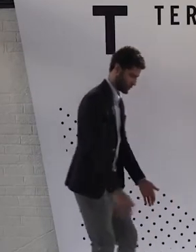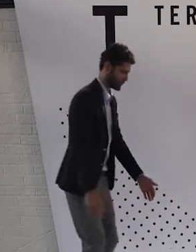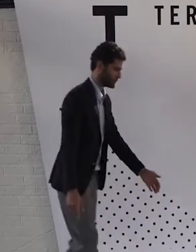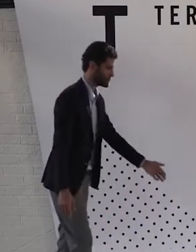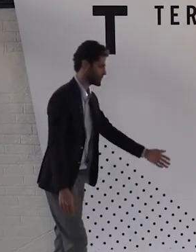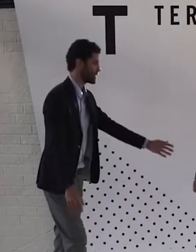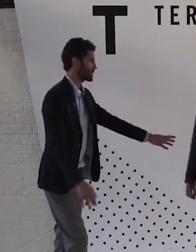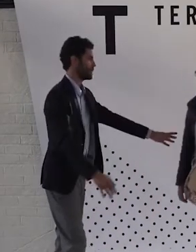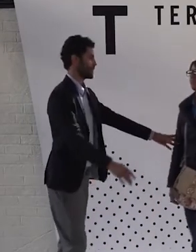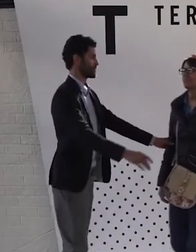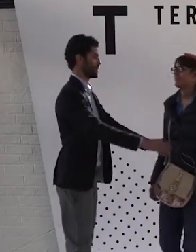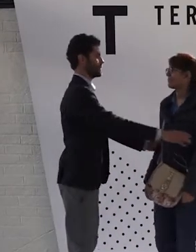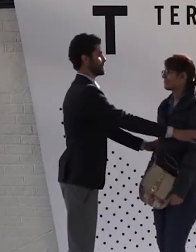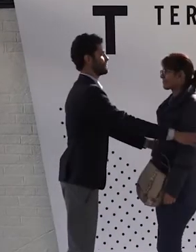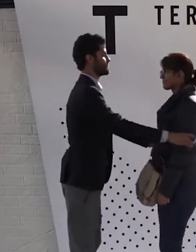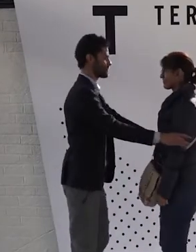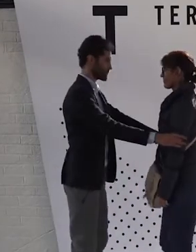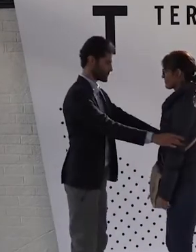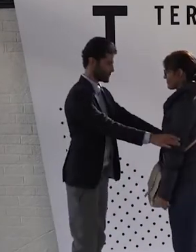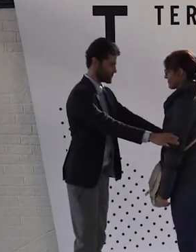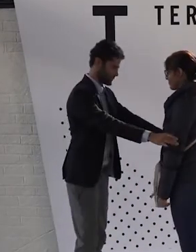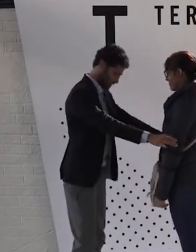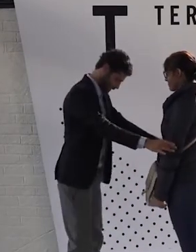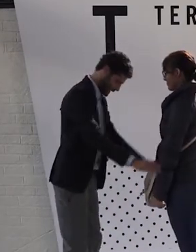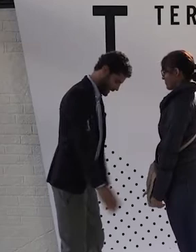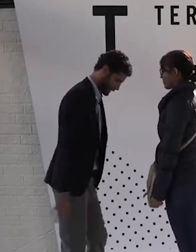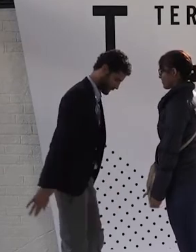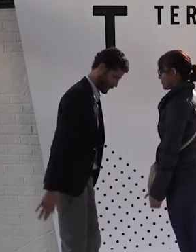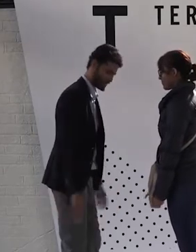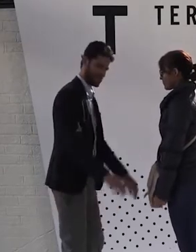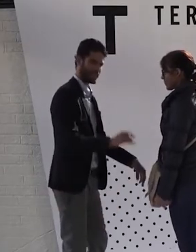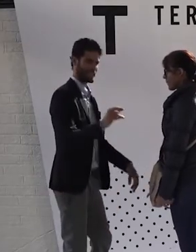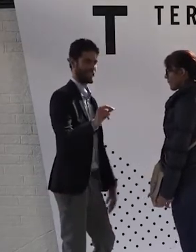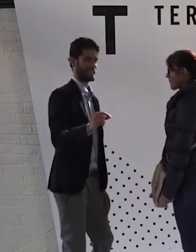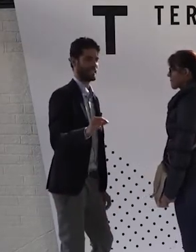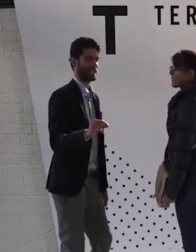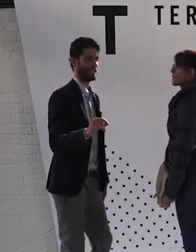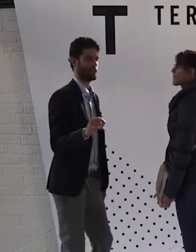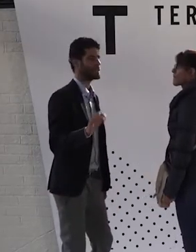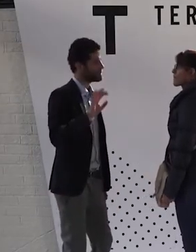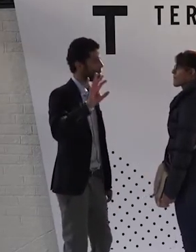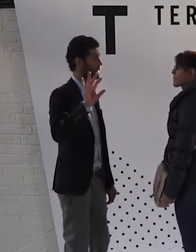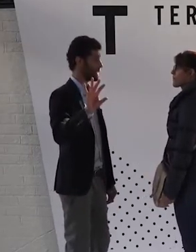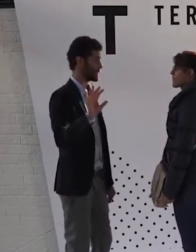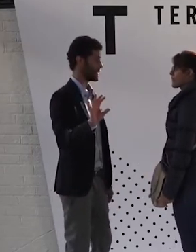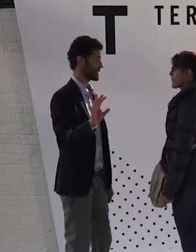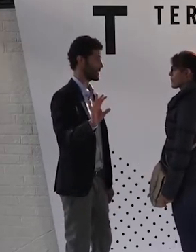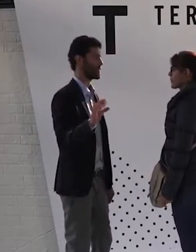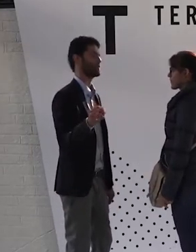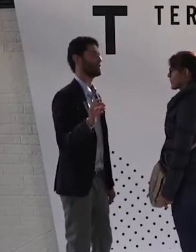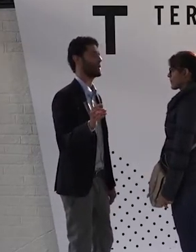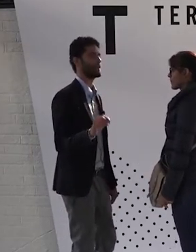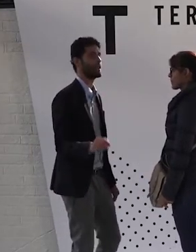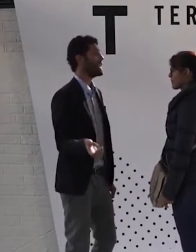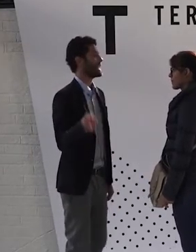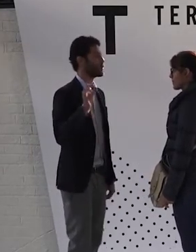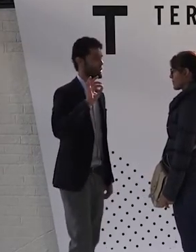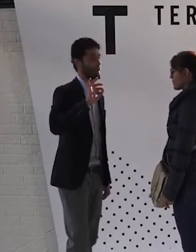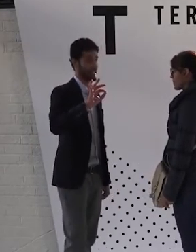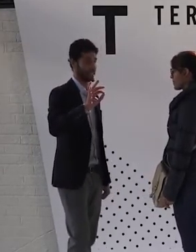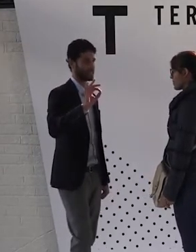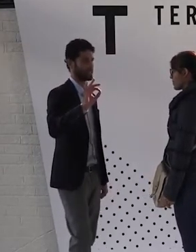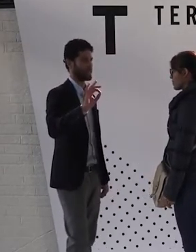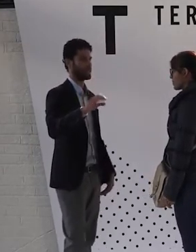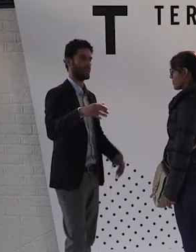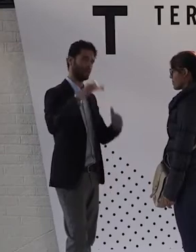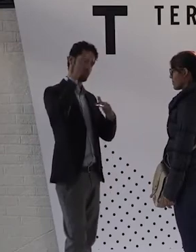Párate aquí, por favor. Deme los ojos. Y te vas a imaginar la última palabra, la